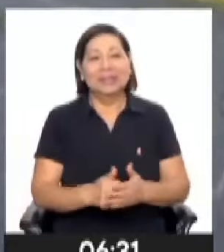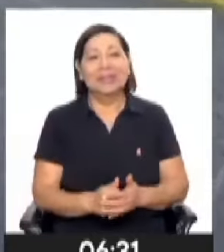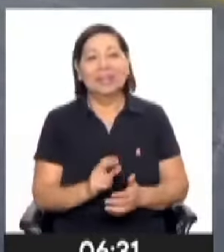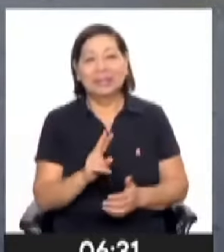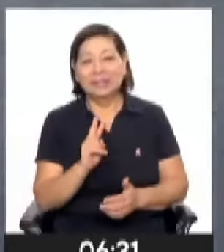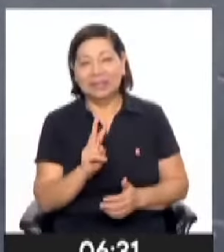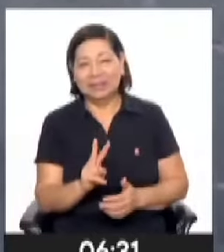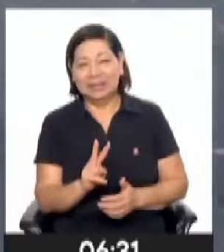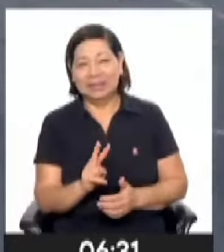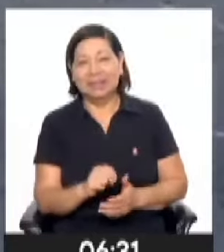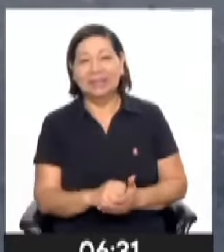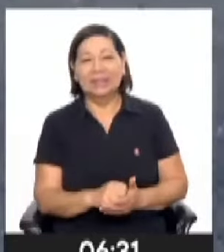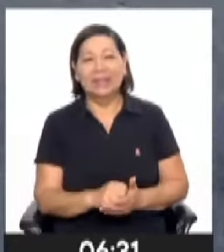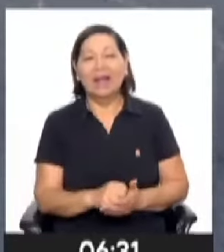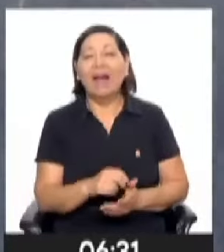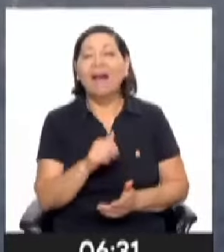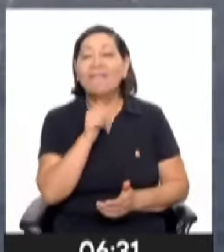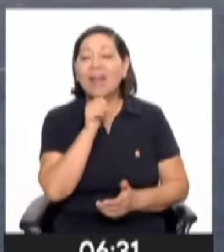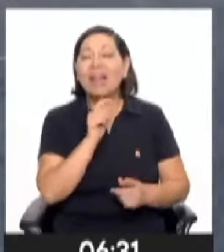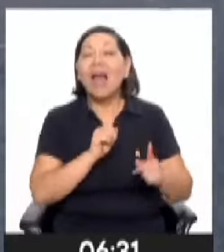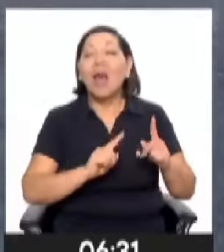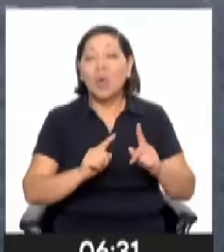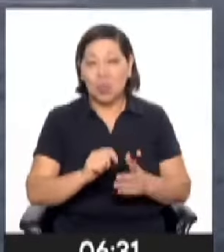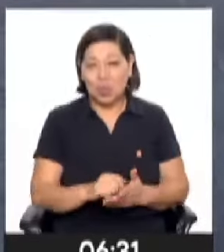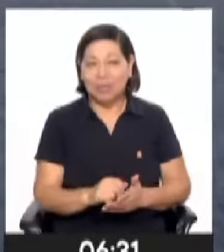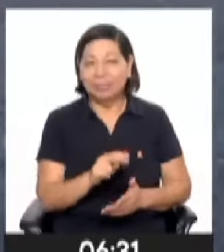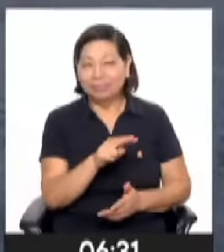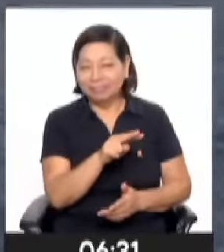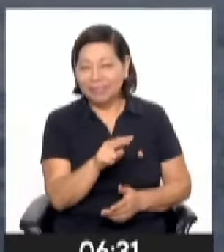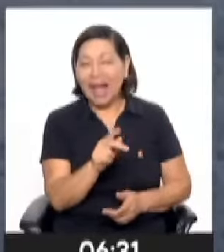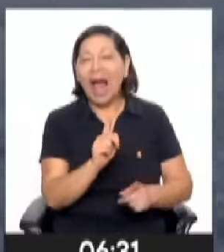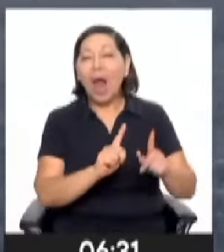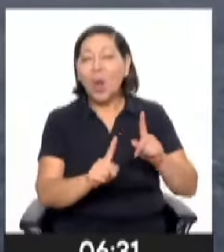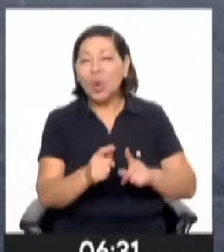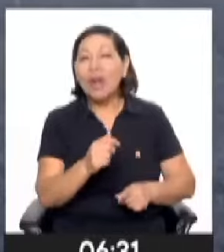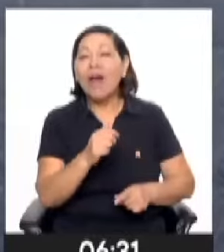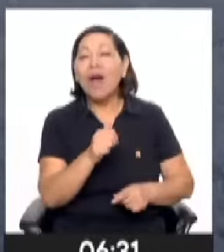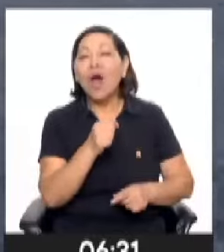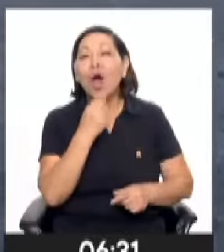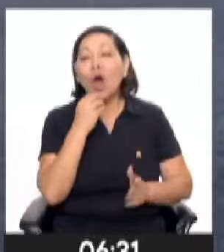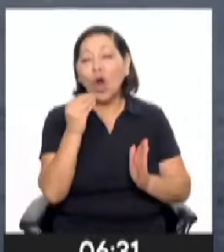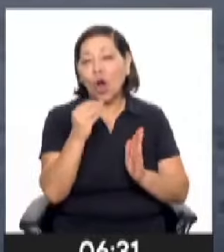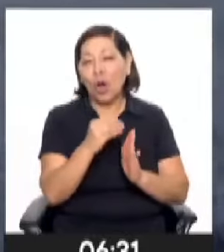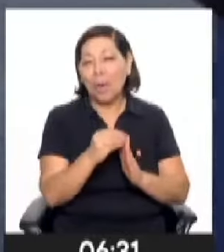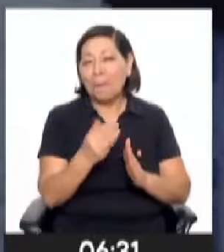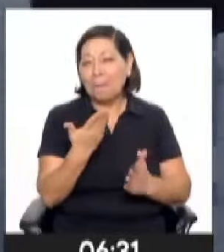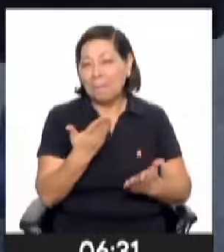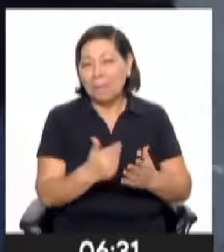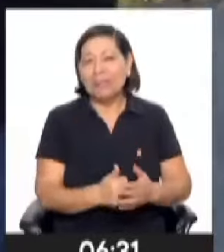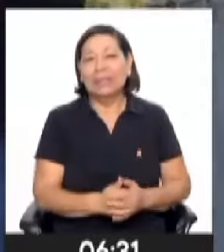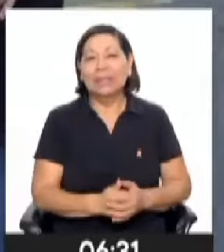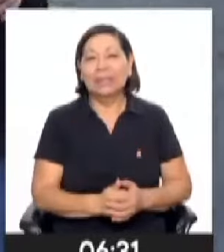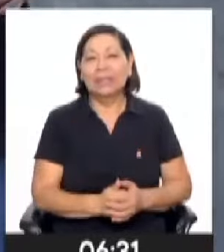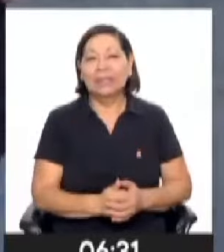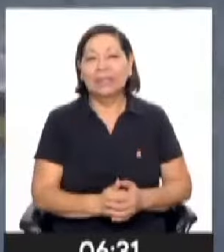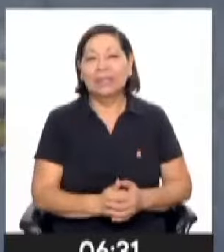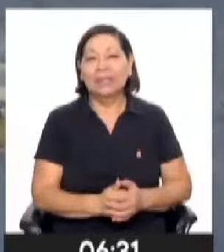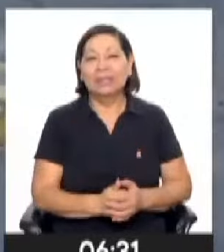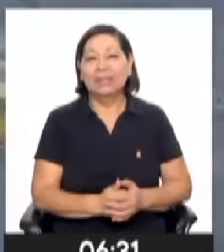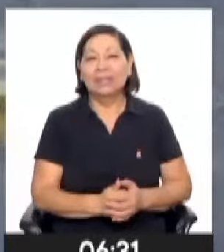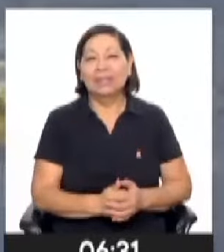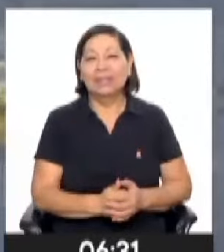Acá nosotros nos hemos encontrado todavía, miren, compañeros, con esta zona que pareciera estar